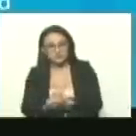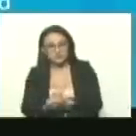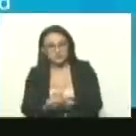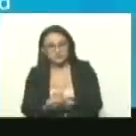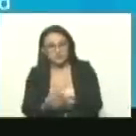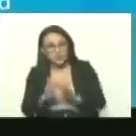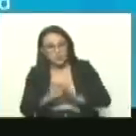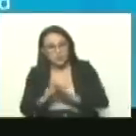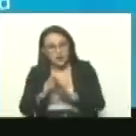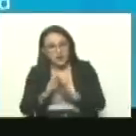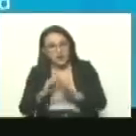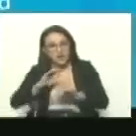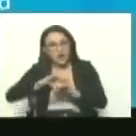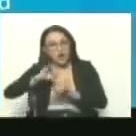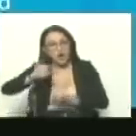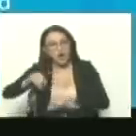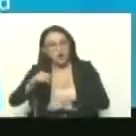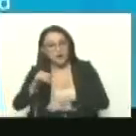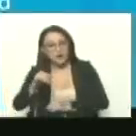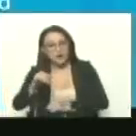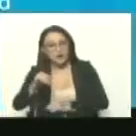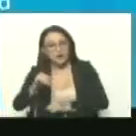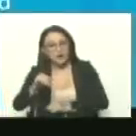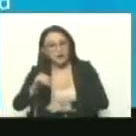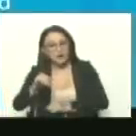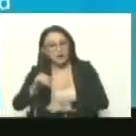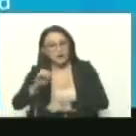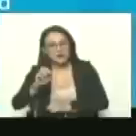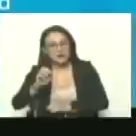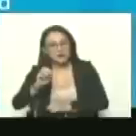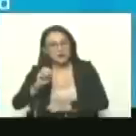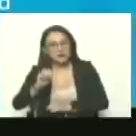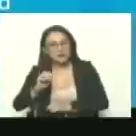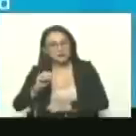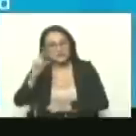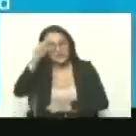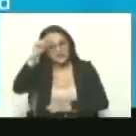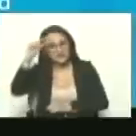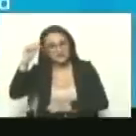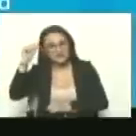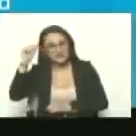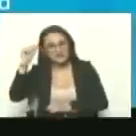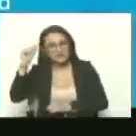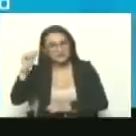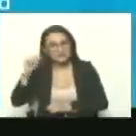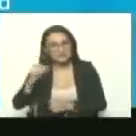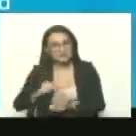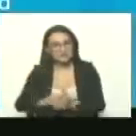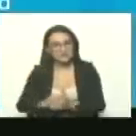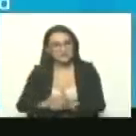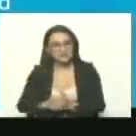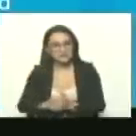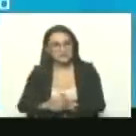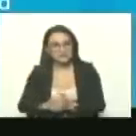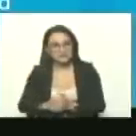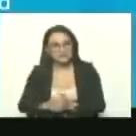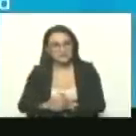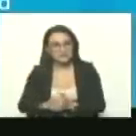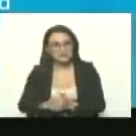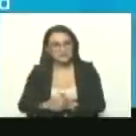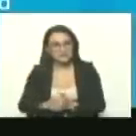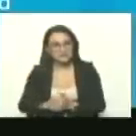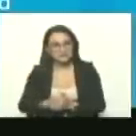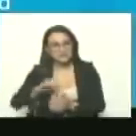con Jorge Arias, también con Mercedes, donde le planteamos y le entregamos en sus manos, ¿verdad?, los proyectos de cada